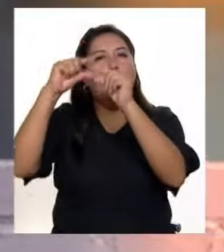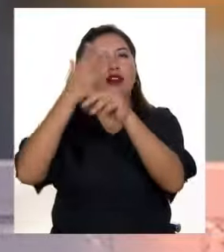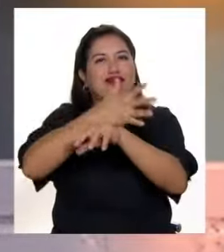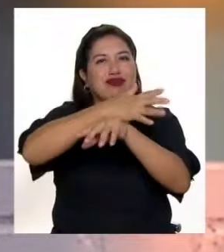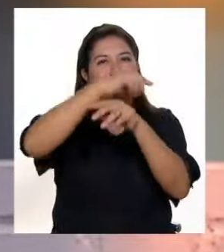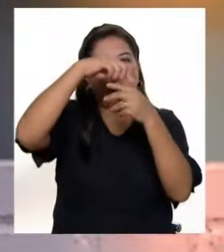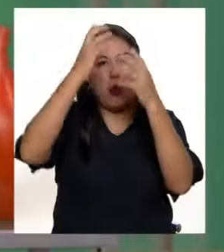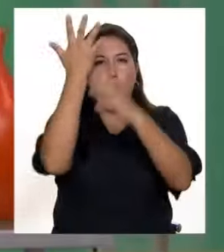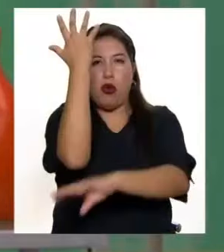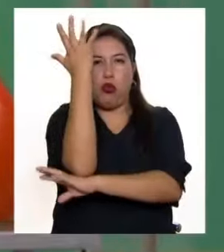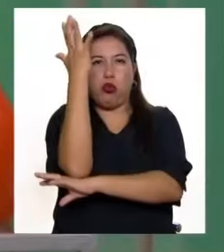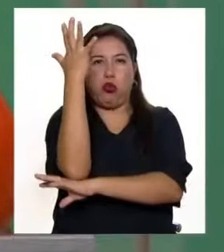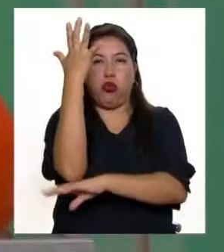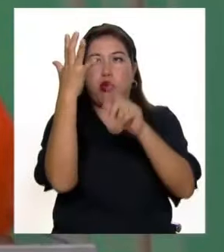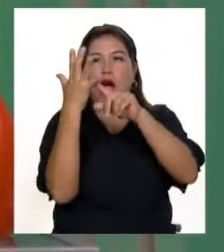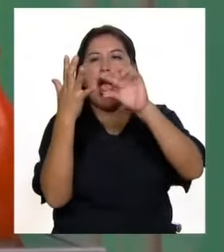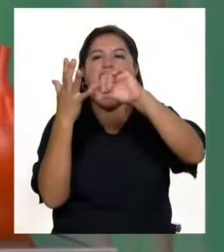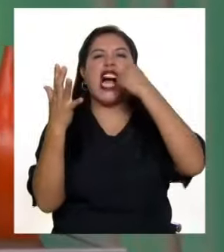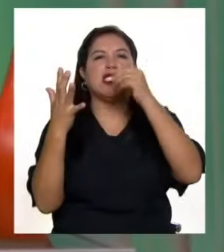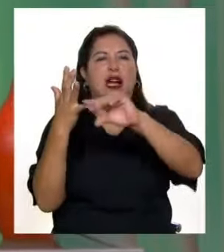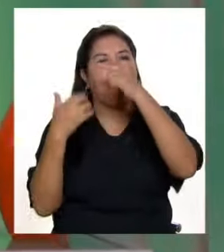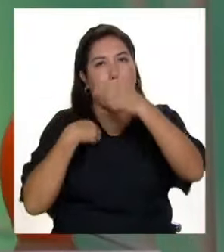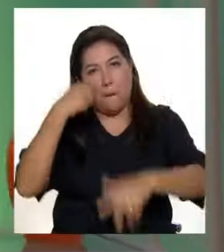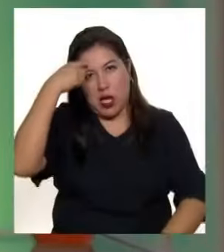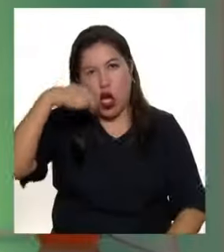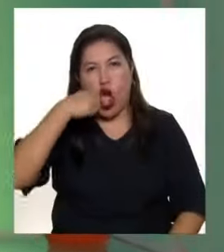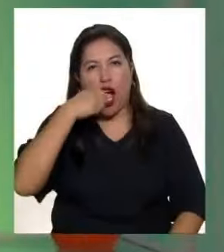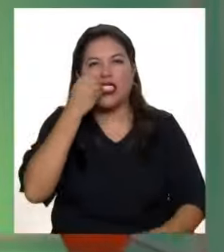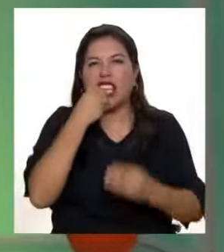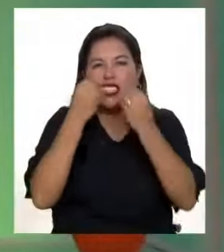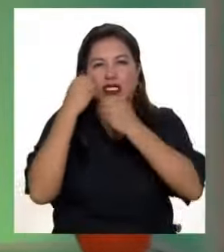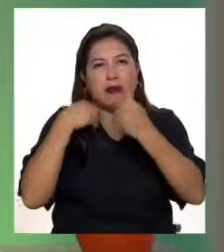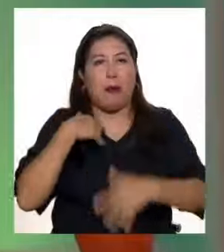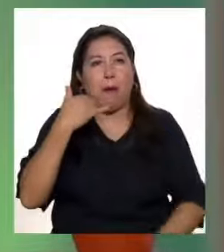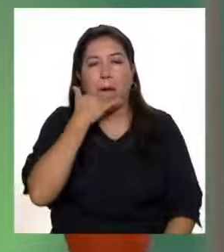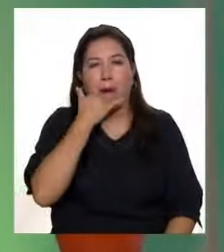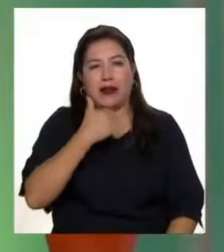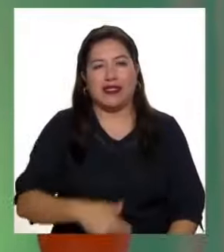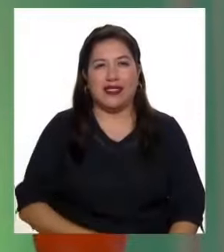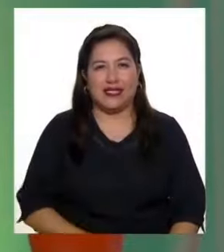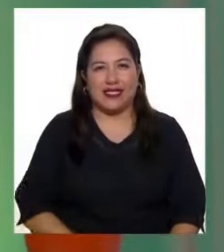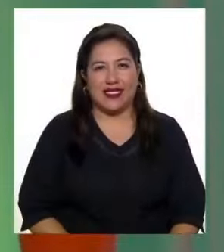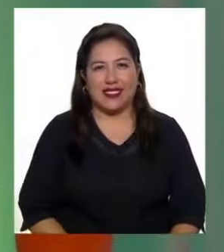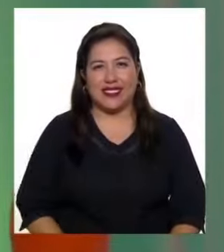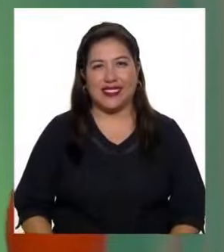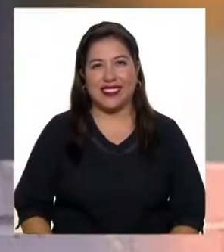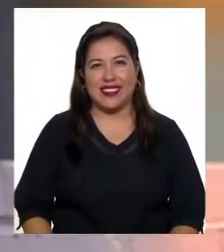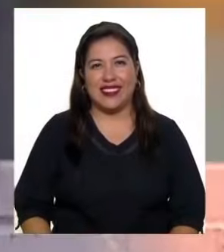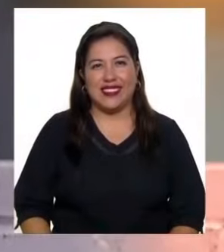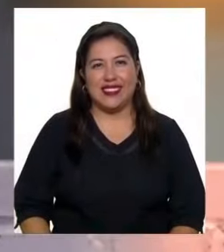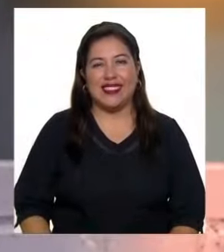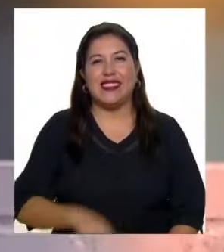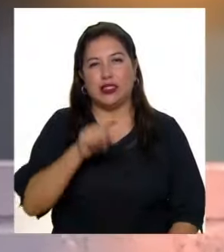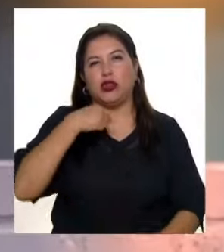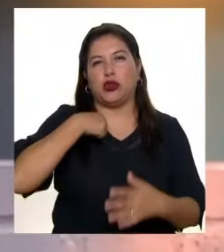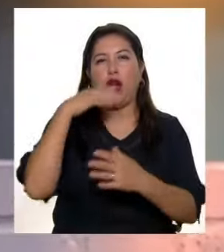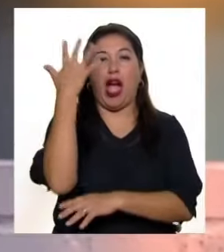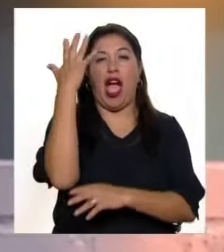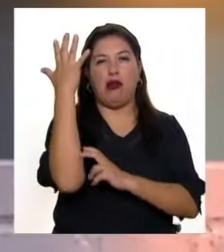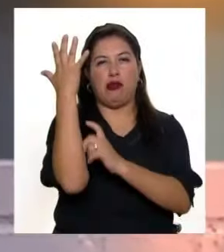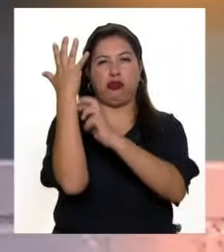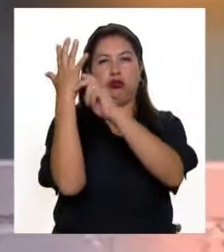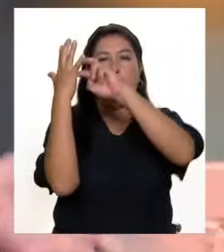contar lo que pasó después. No. No. Gracias, sí. No, Cuchi, no, por favor. Se cayó del árbol. Me caí del árbol.